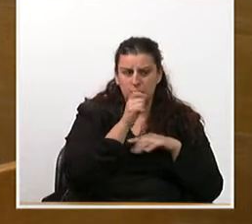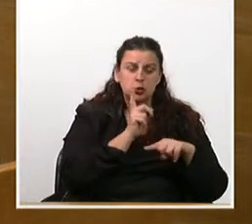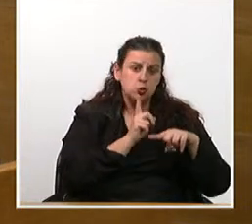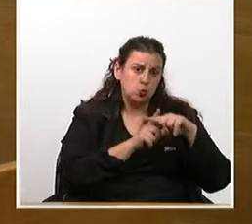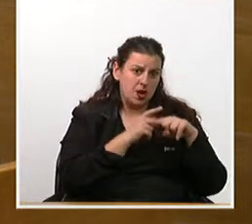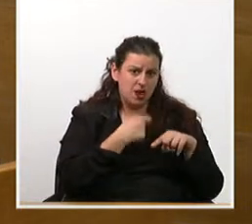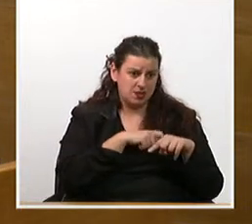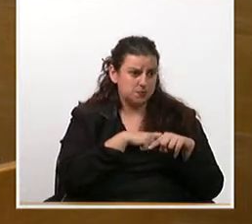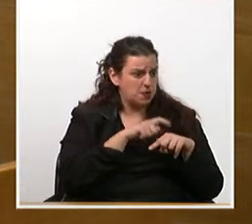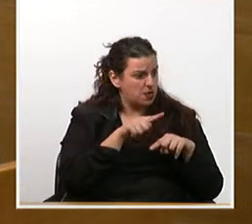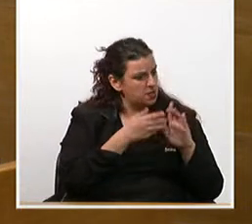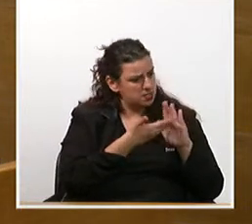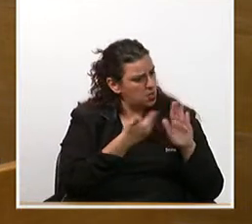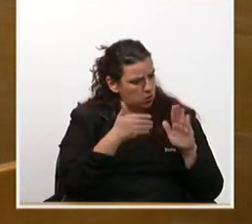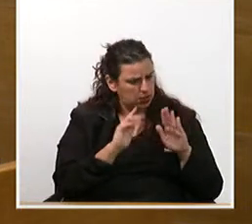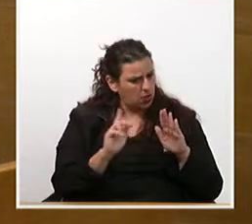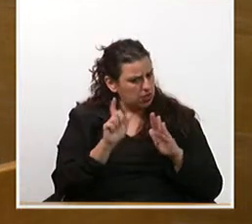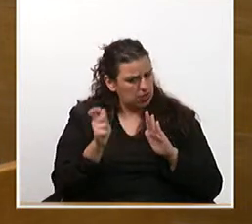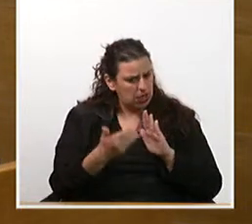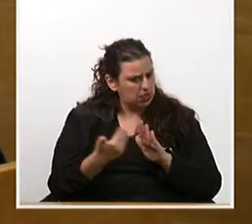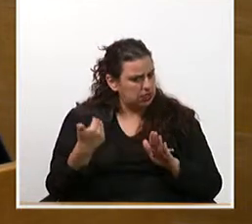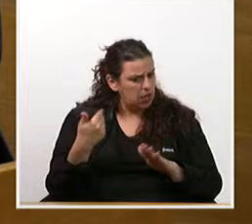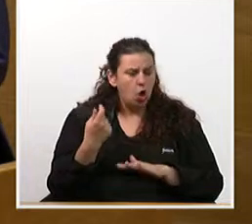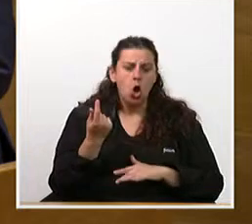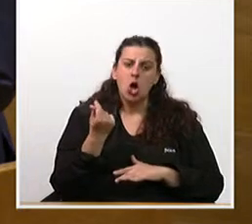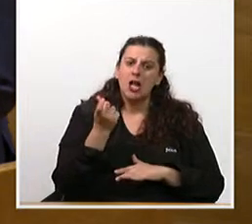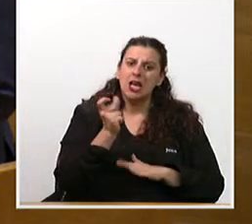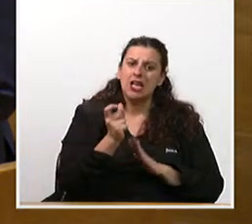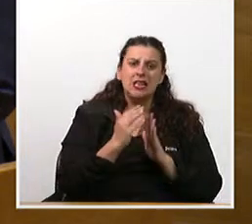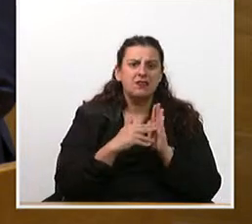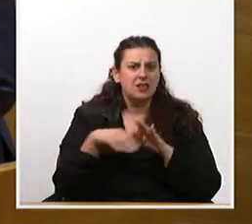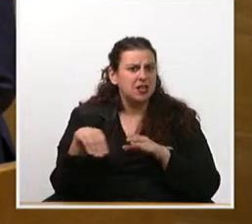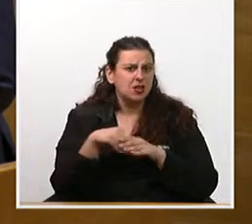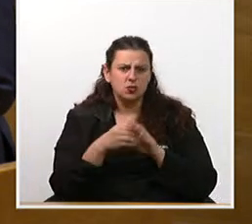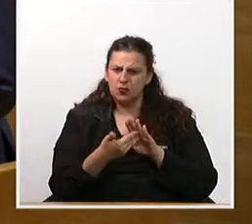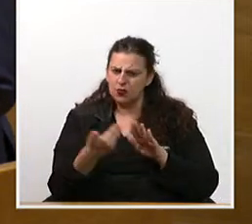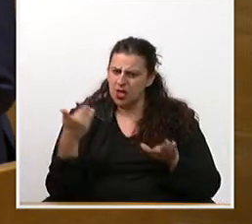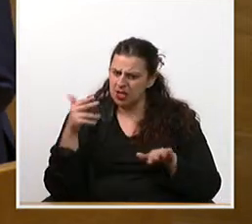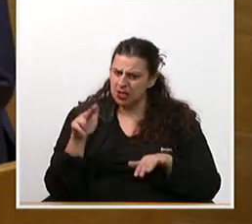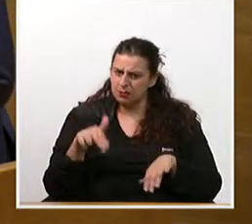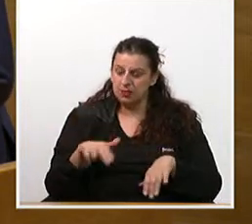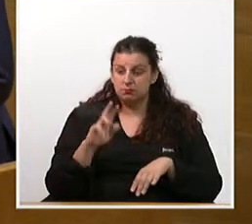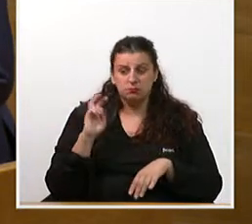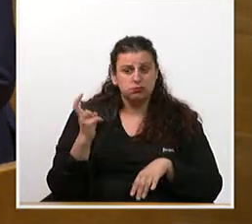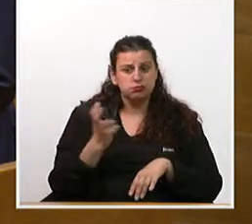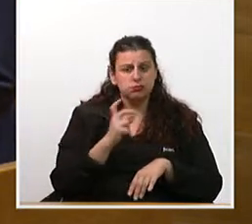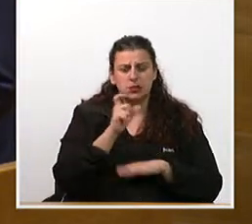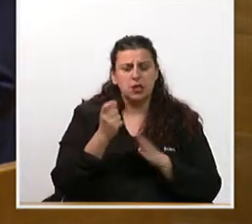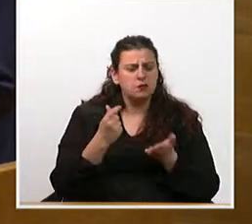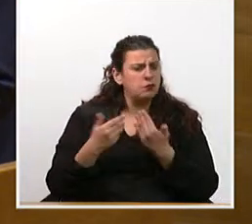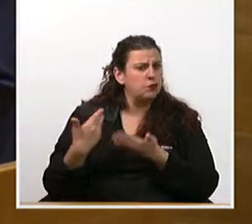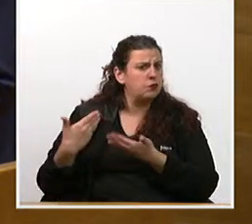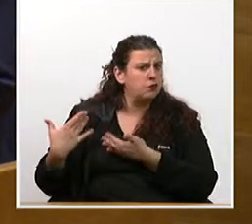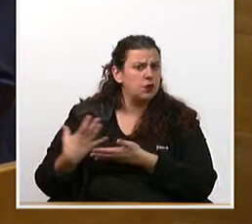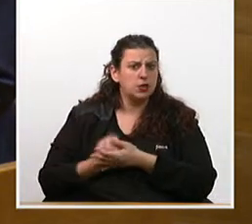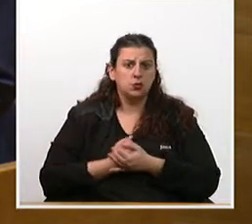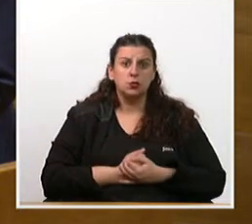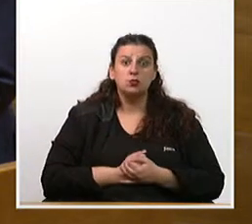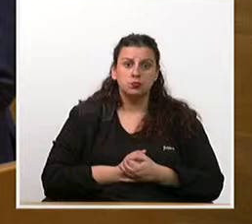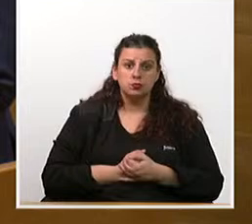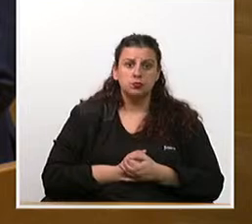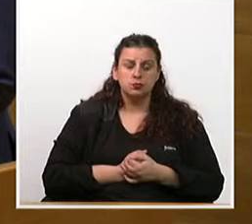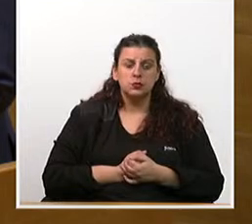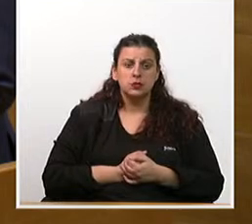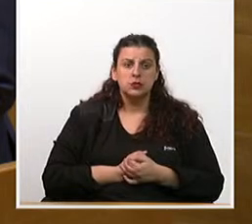España o similar a la renta valenciana de inclusión etcétera todos aquellos que